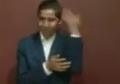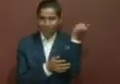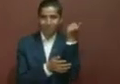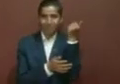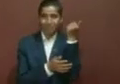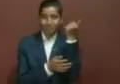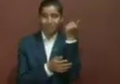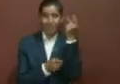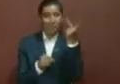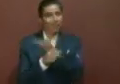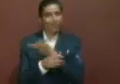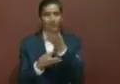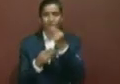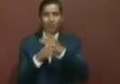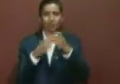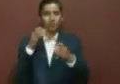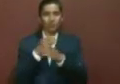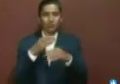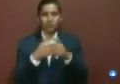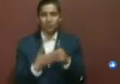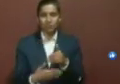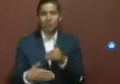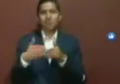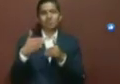Van a pasar muchas cosas